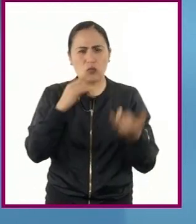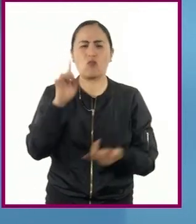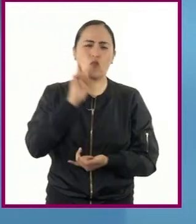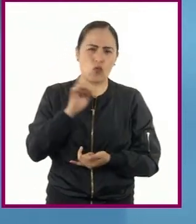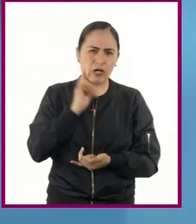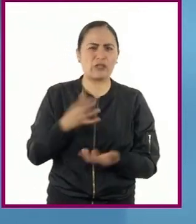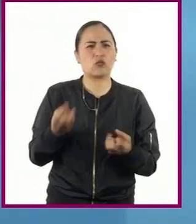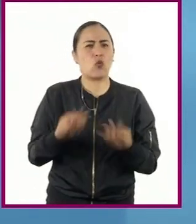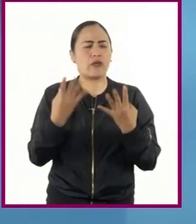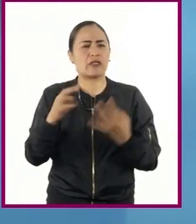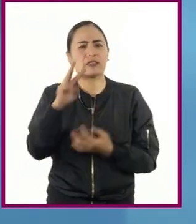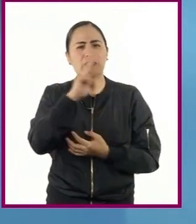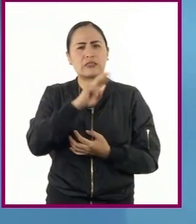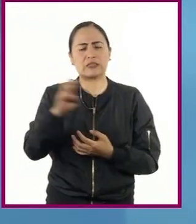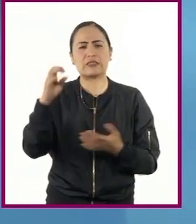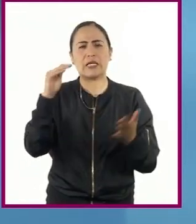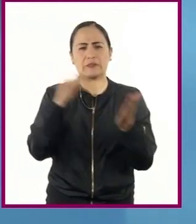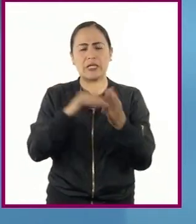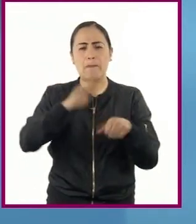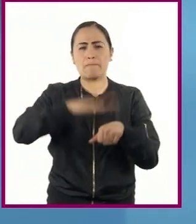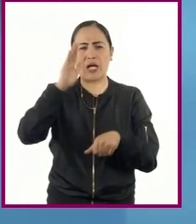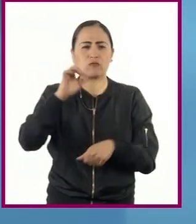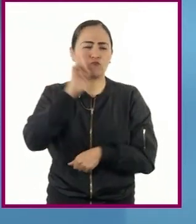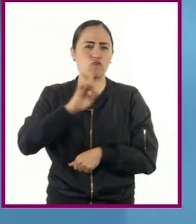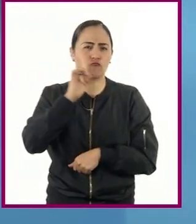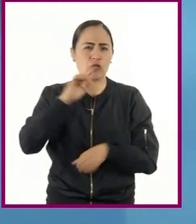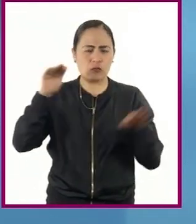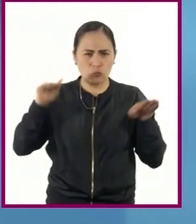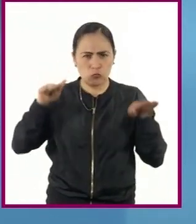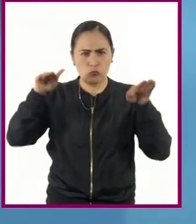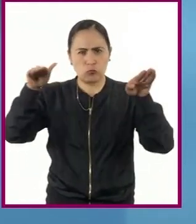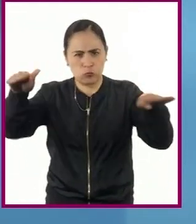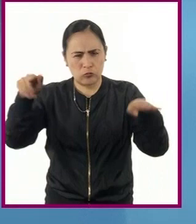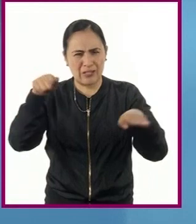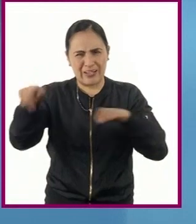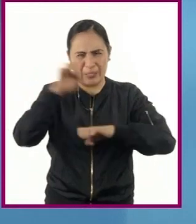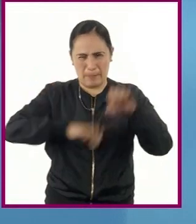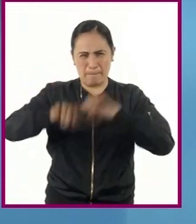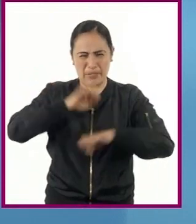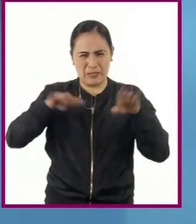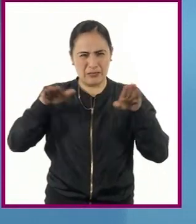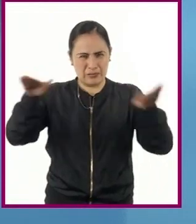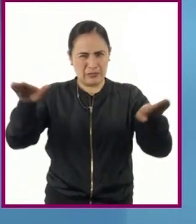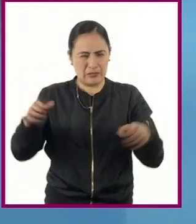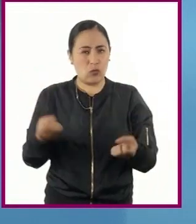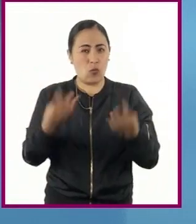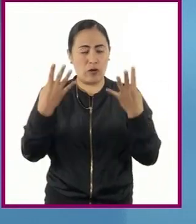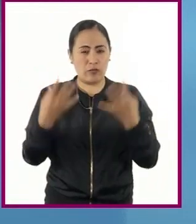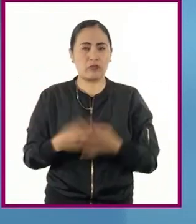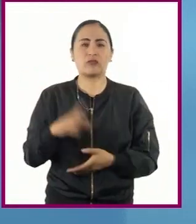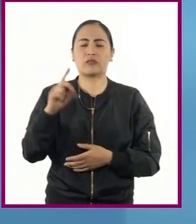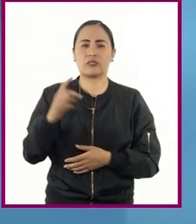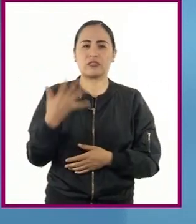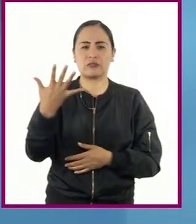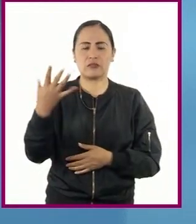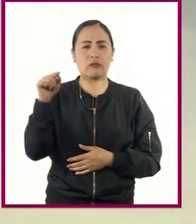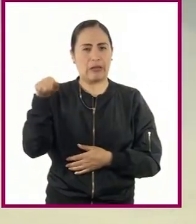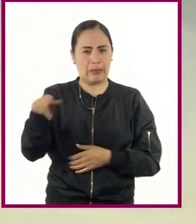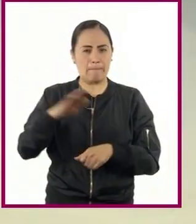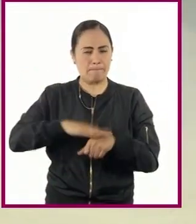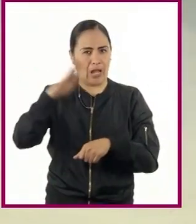mujeres trabajaron en la industria aérea, siendo el 65% del total de la mano de obra empleada en ese